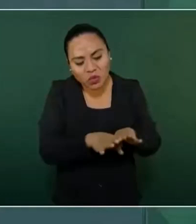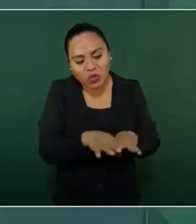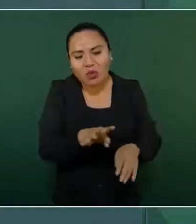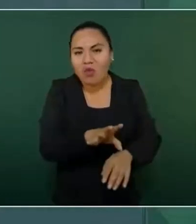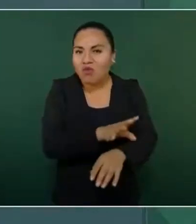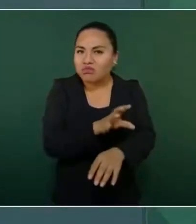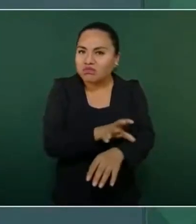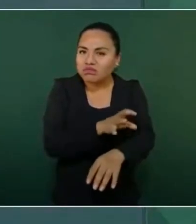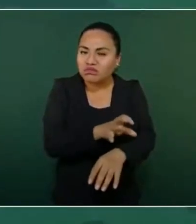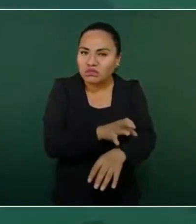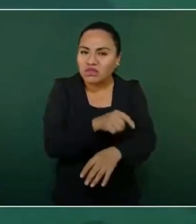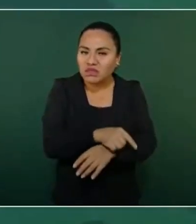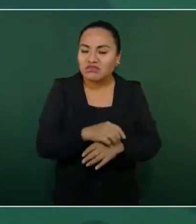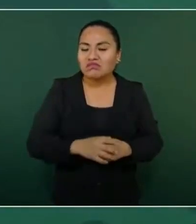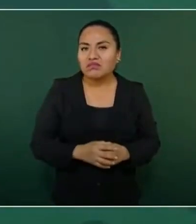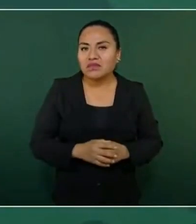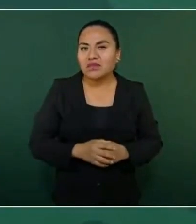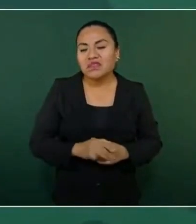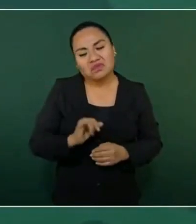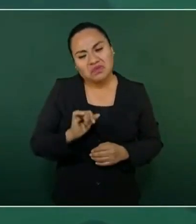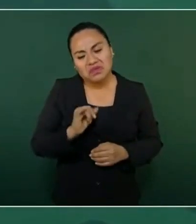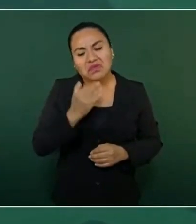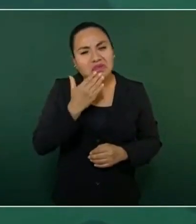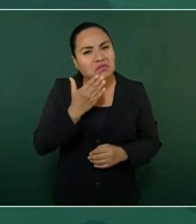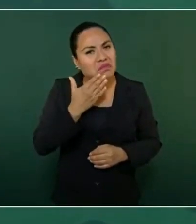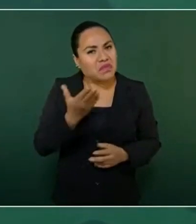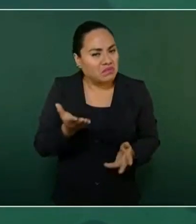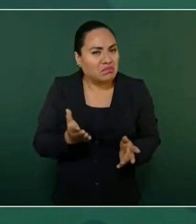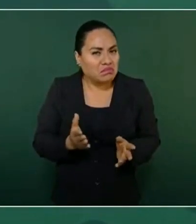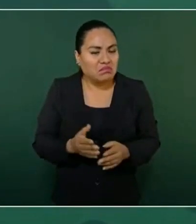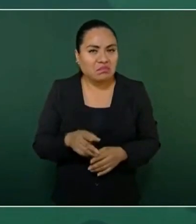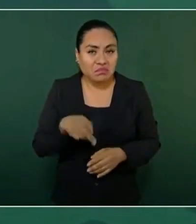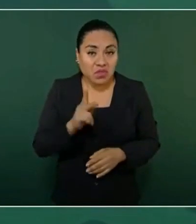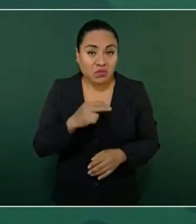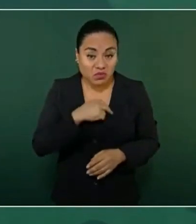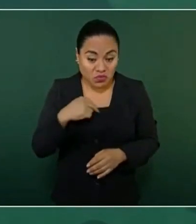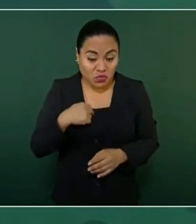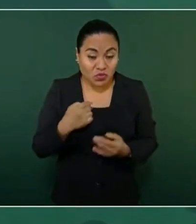sí, está muy bien, pero nosotros no vamos a dar